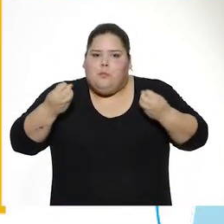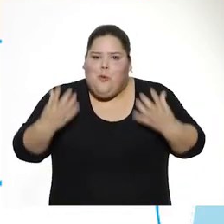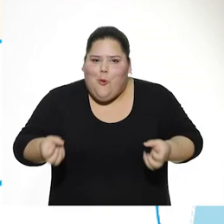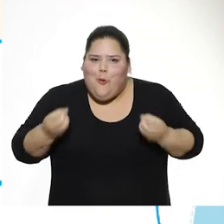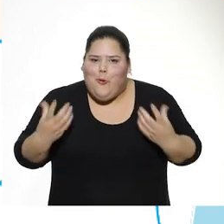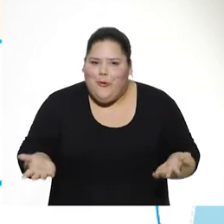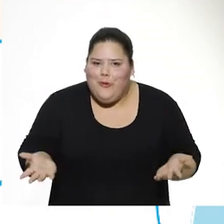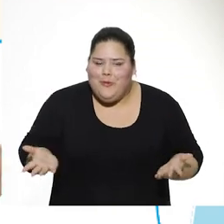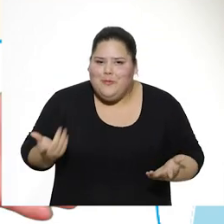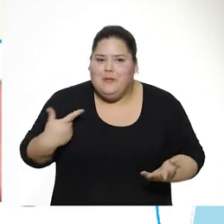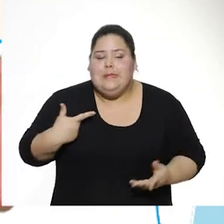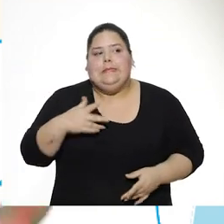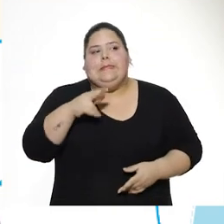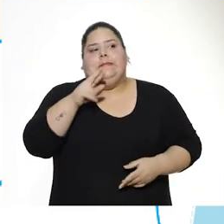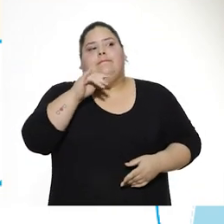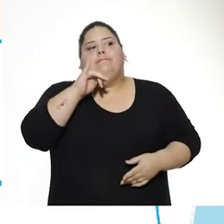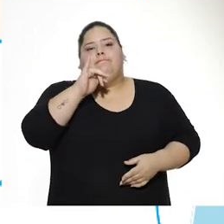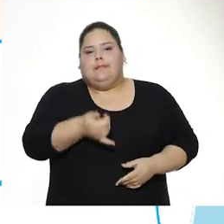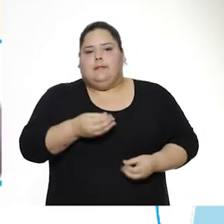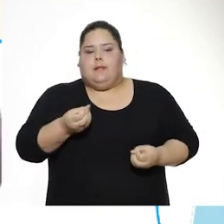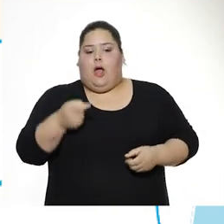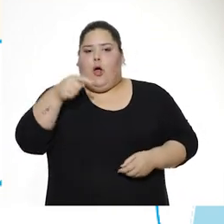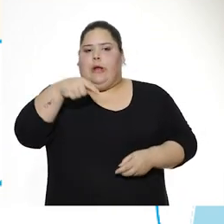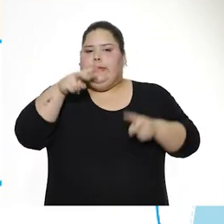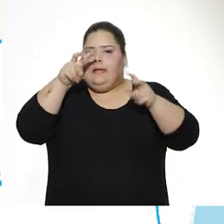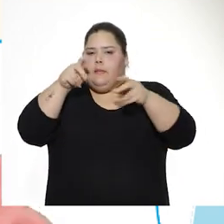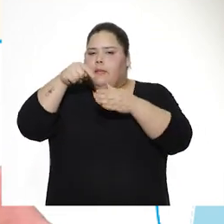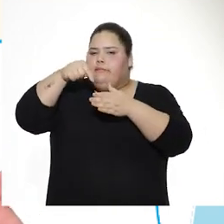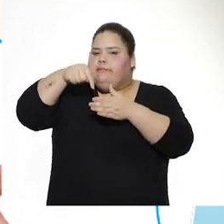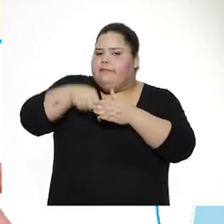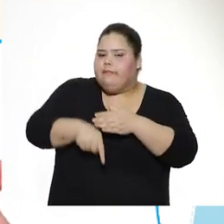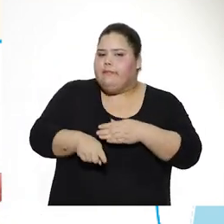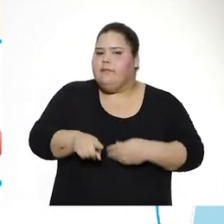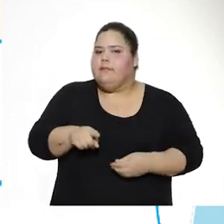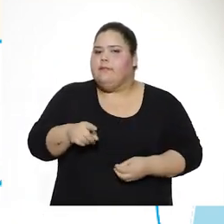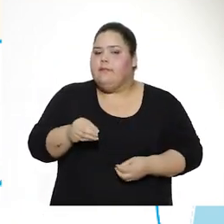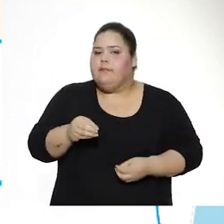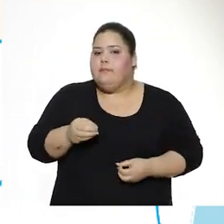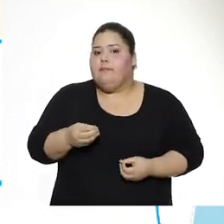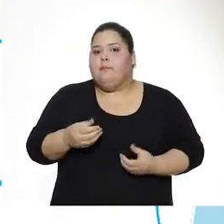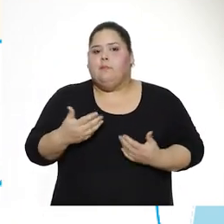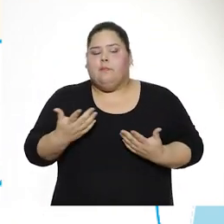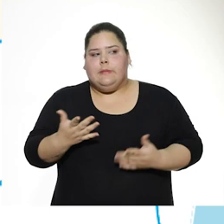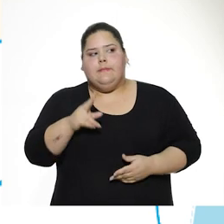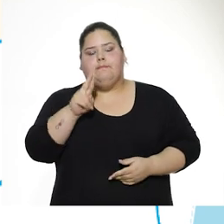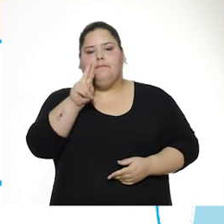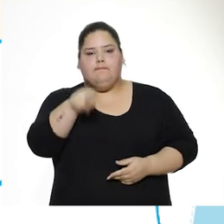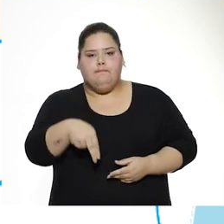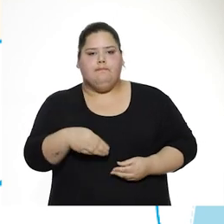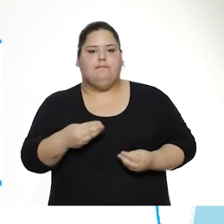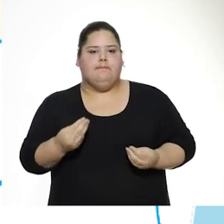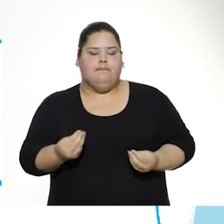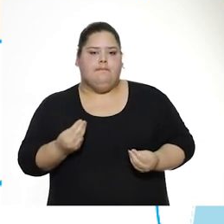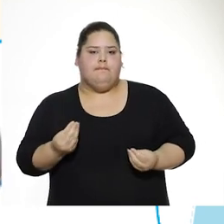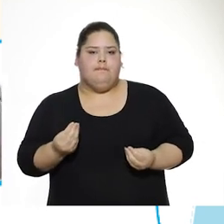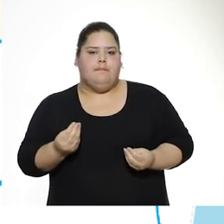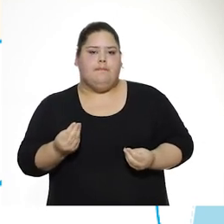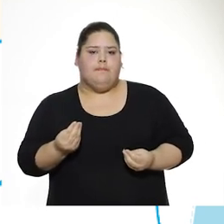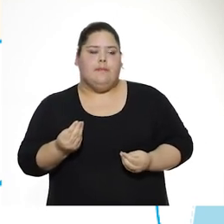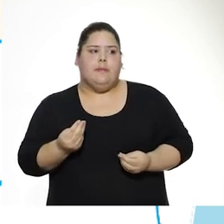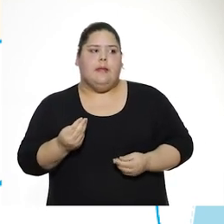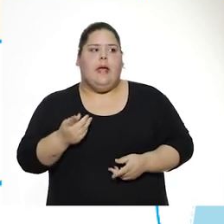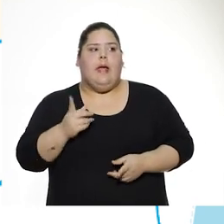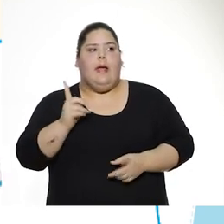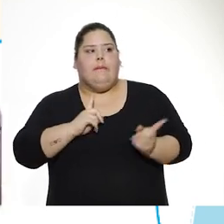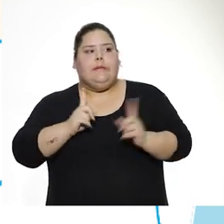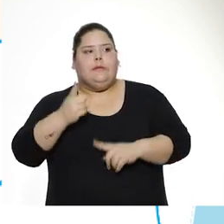¡Muy bueno! Y sí, porque ya vamos como entrando en tema. Es cierto que por